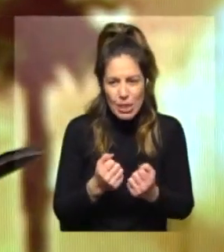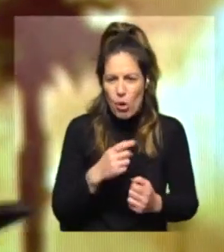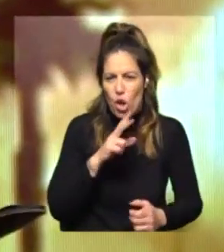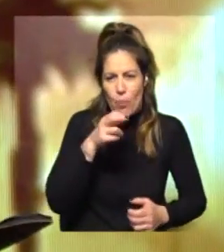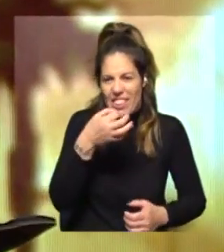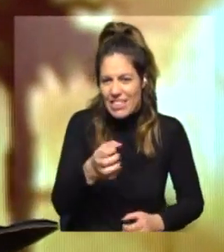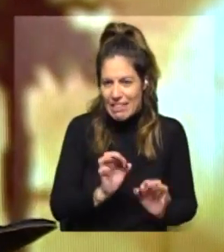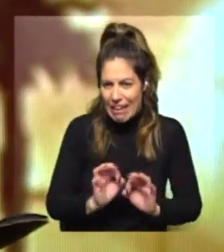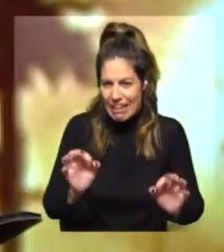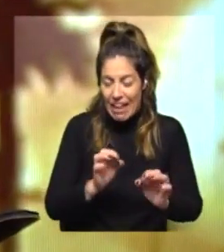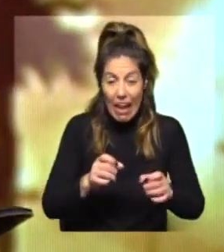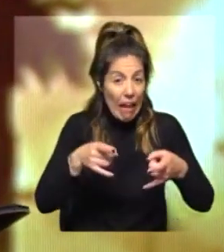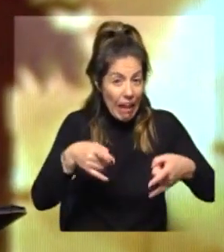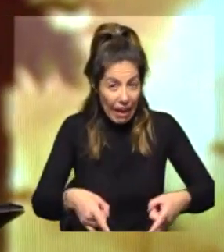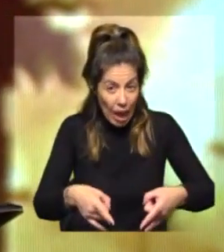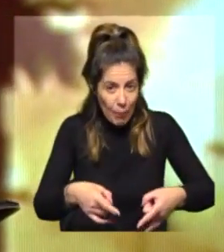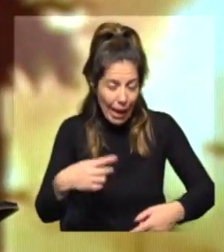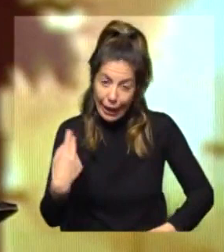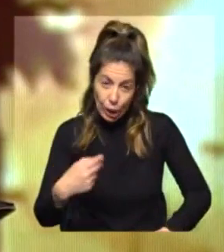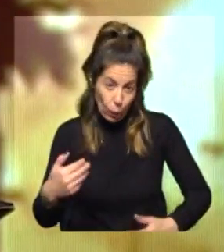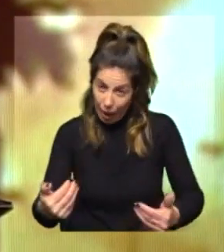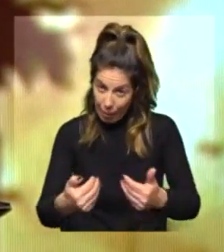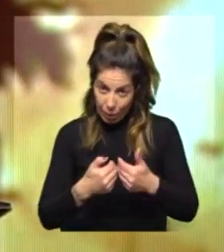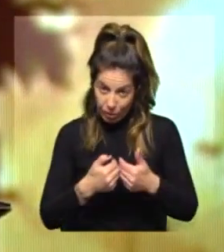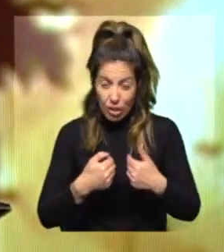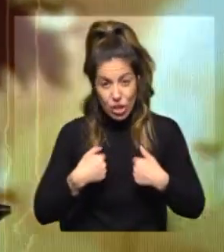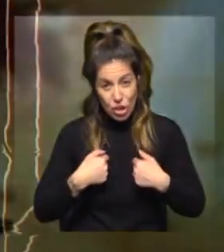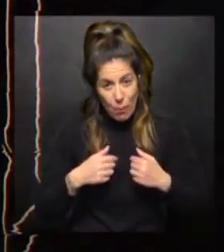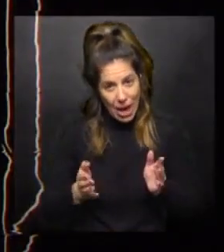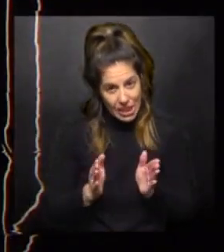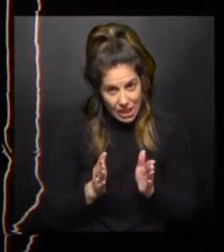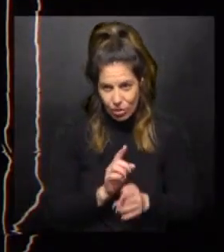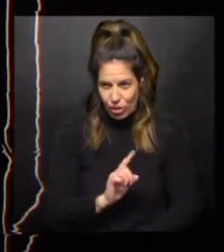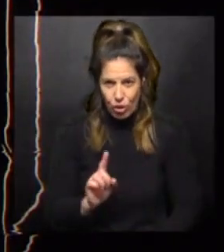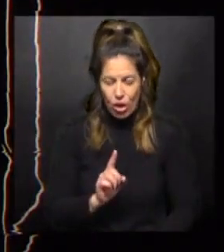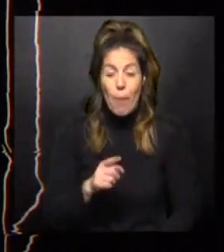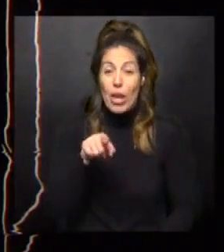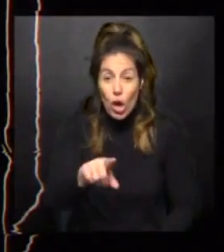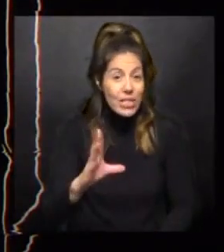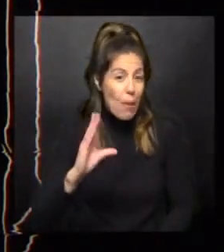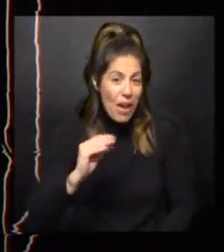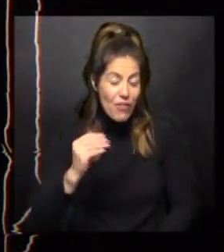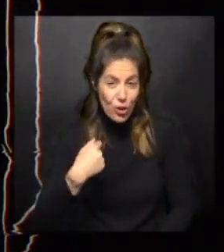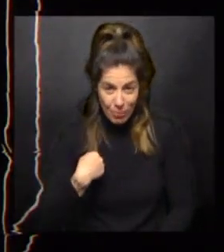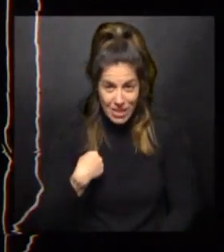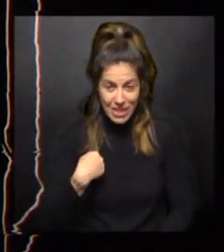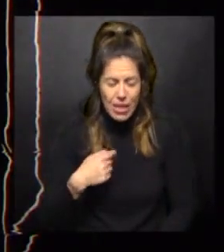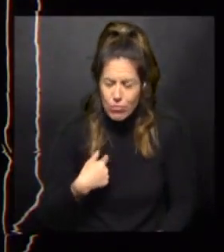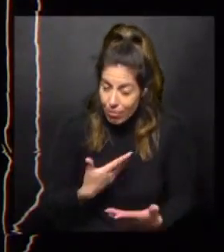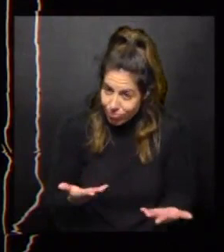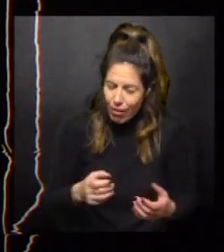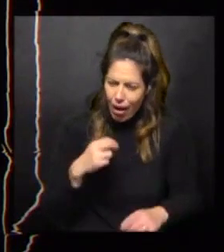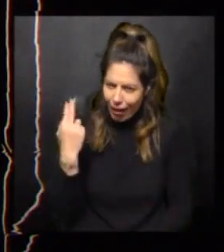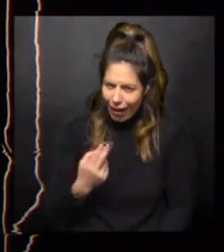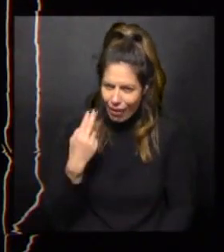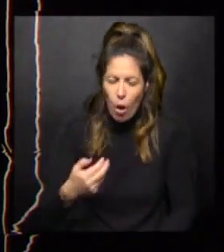ni siquiera en la cama y ahí jamás me preguntaron si tenía más chico pero ella me habló y esto es lo más insólito